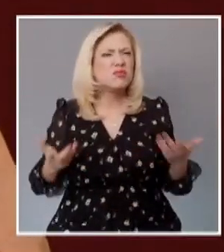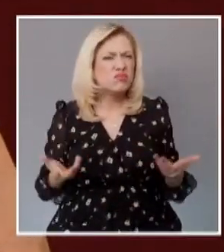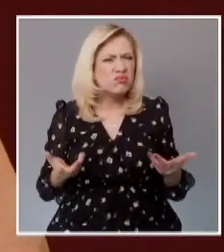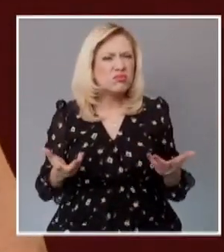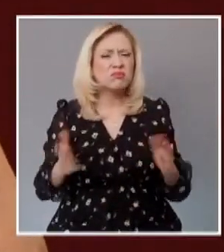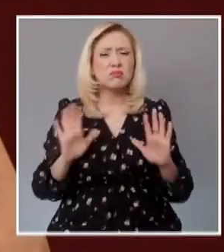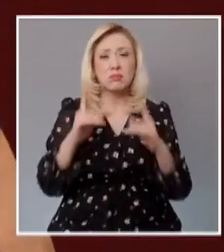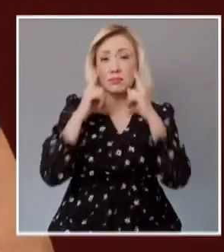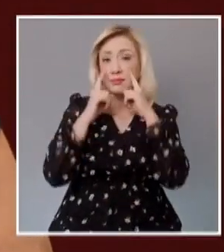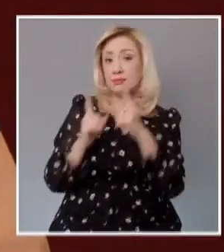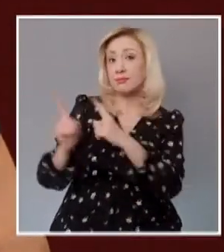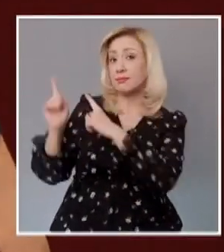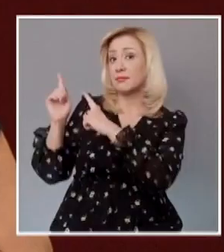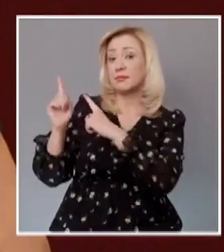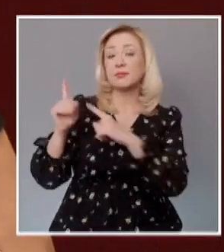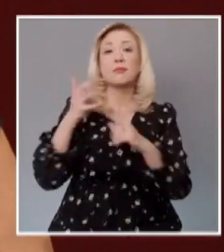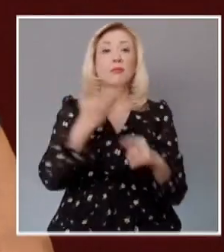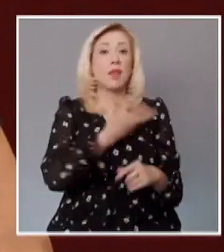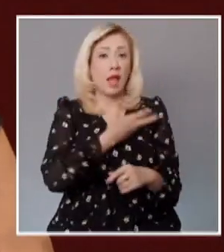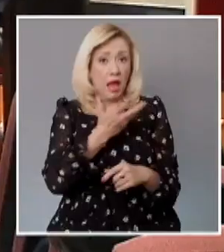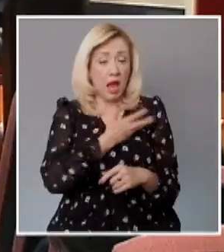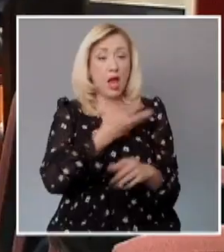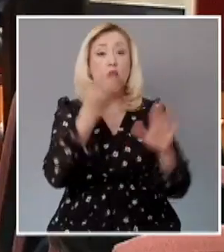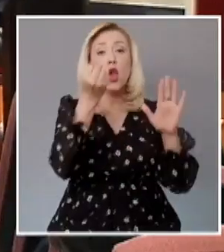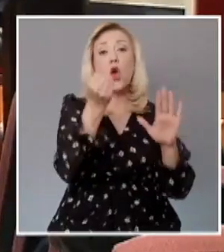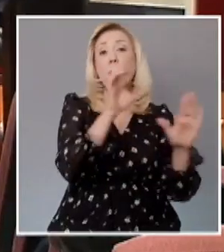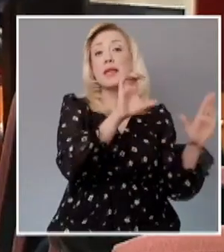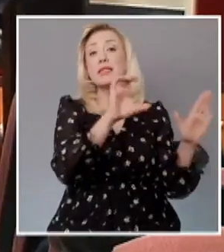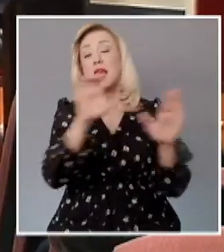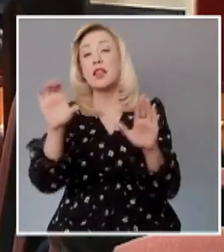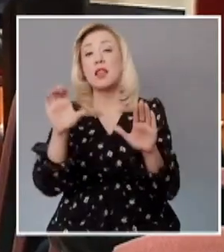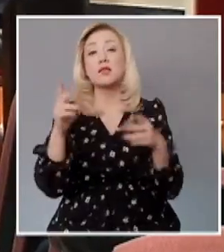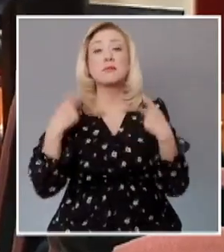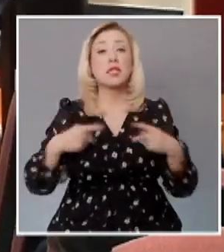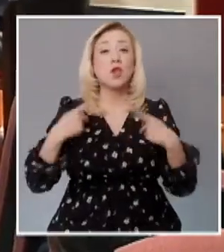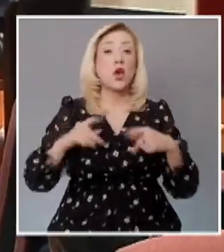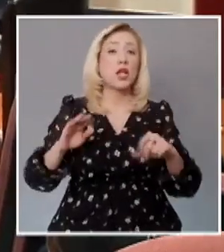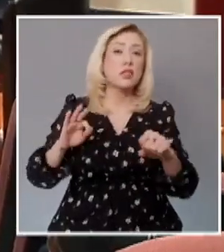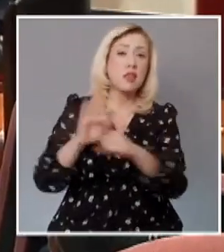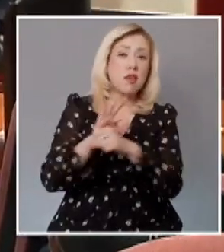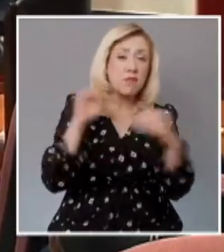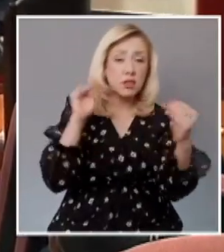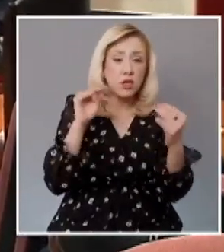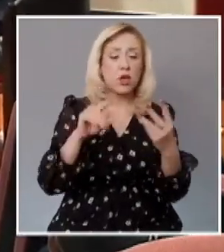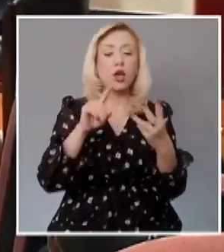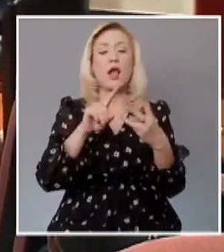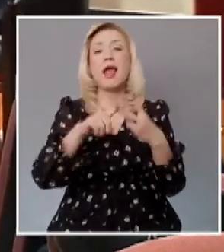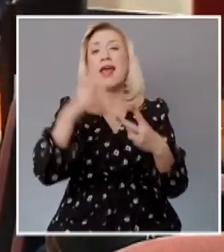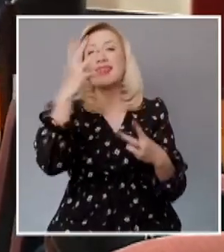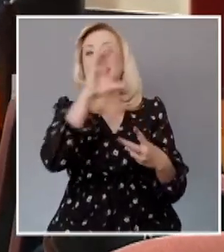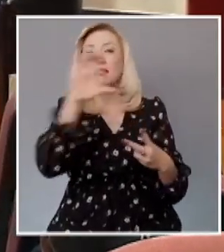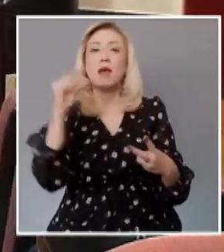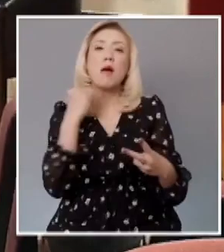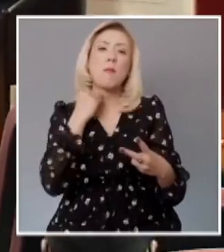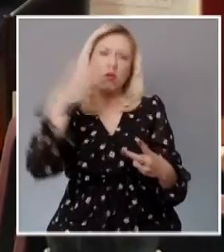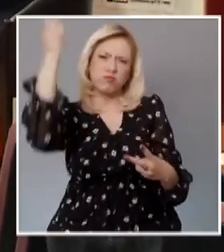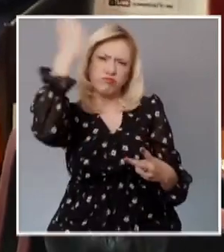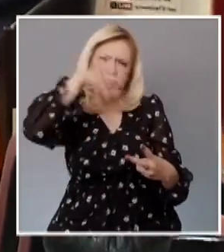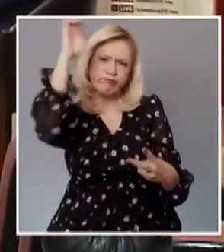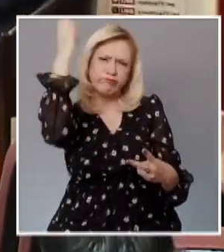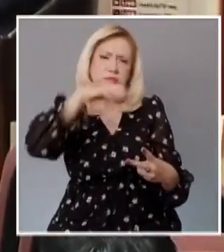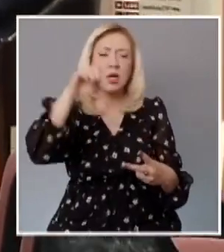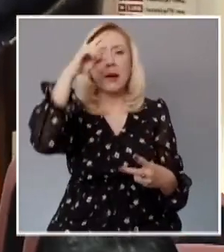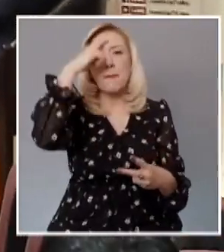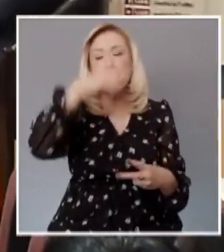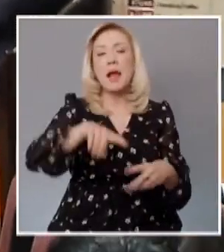se cuenta con 900 defensores, además de 300 asesores jurídicos, quienes brindan apoyo en materias de